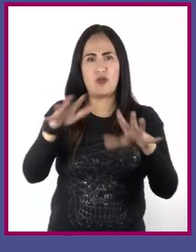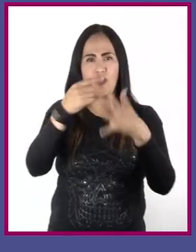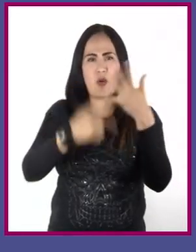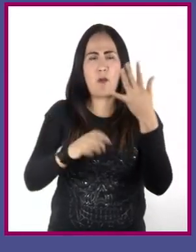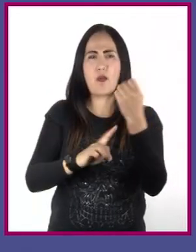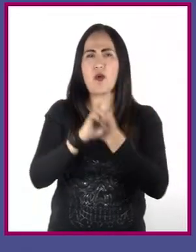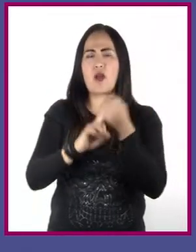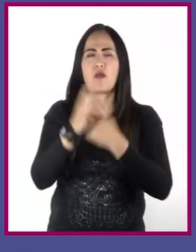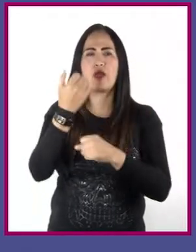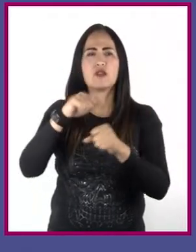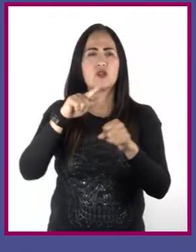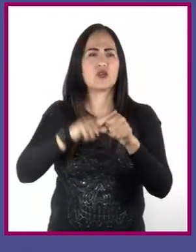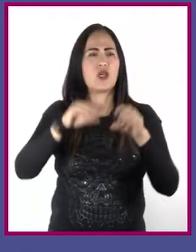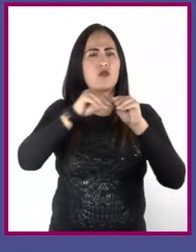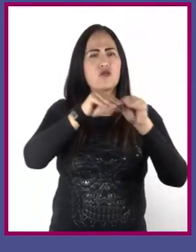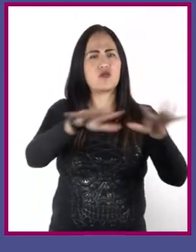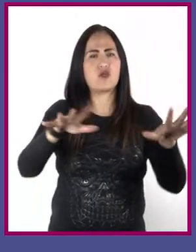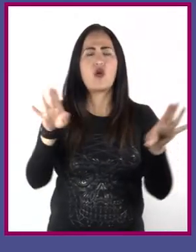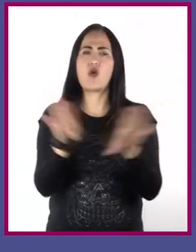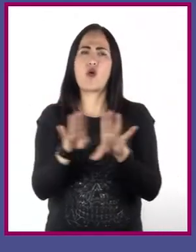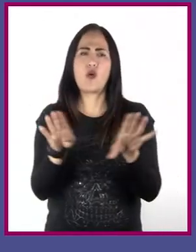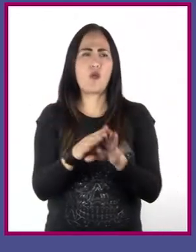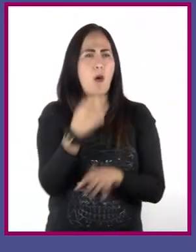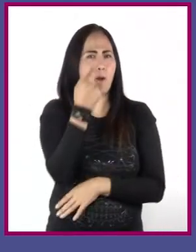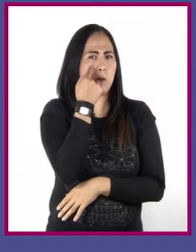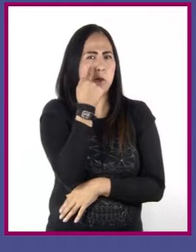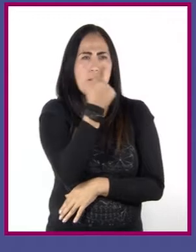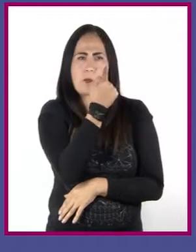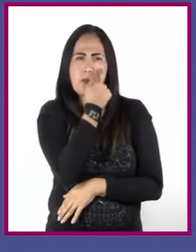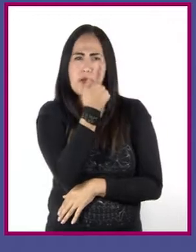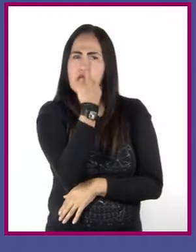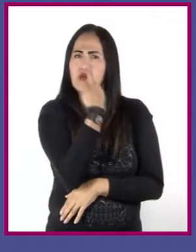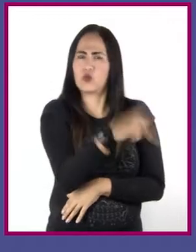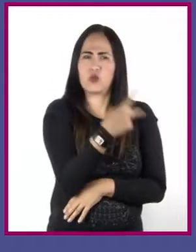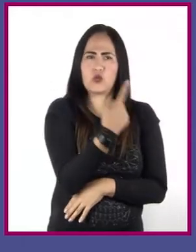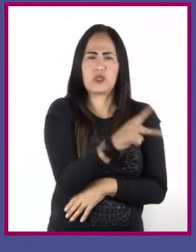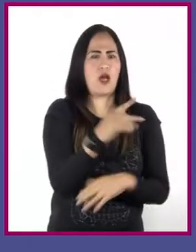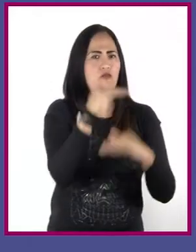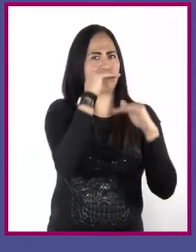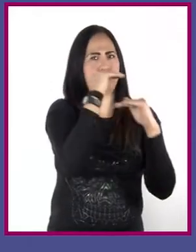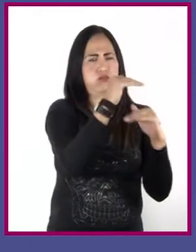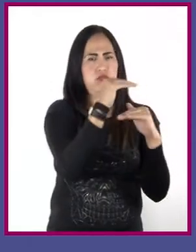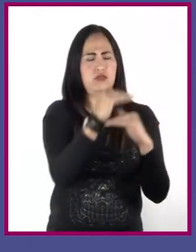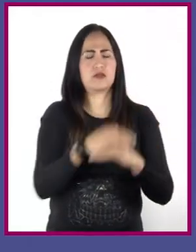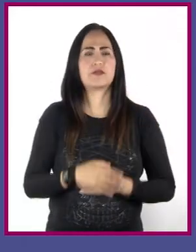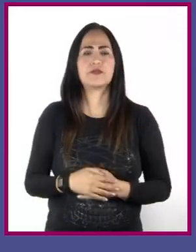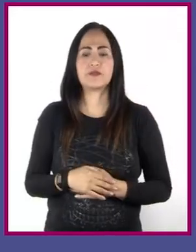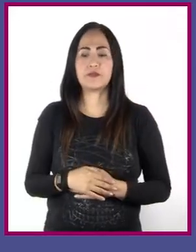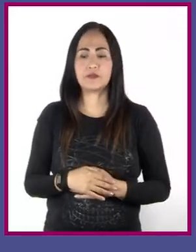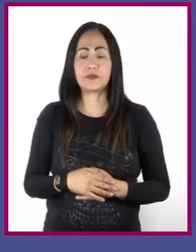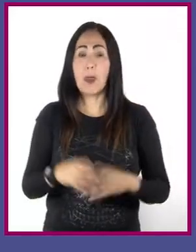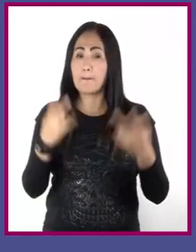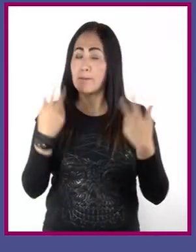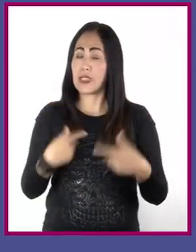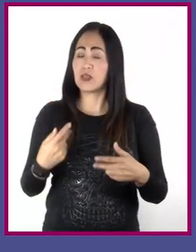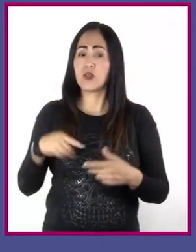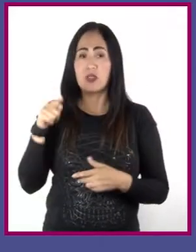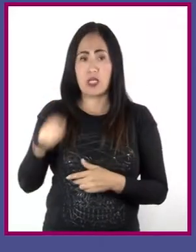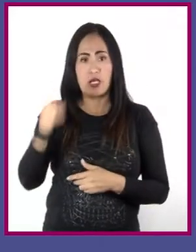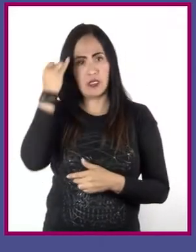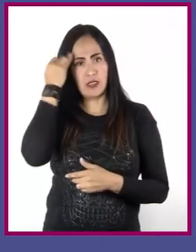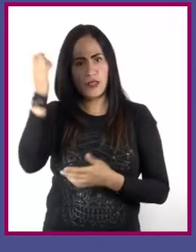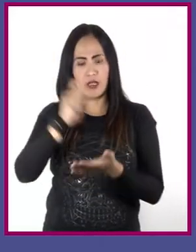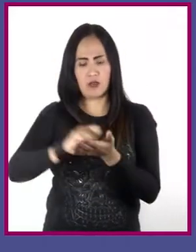sociales mediante una interpretación deliberadamente sesgada y parcial, ya sea del articulista que firma o